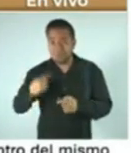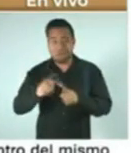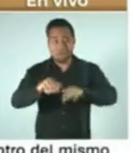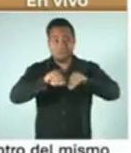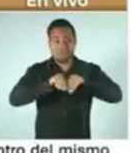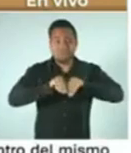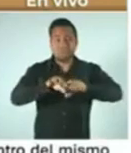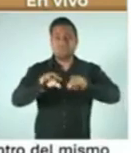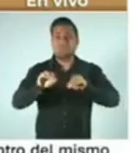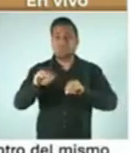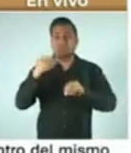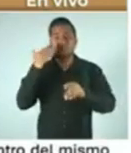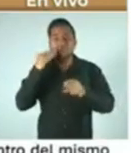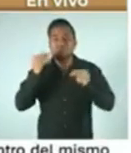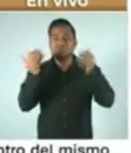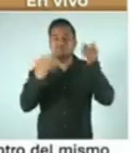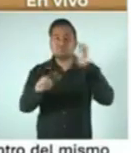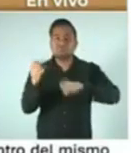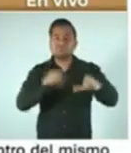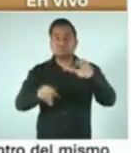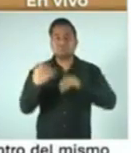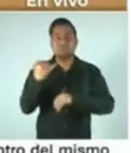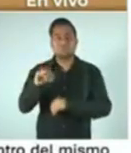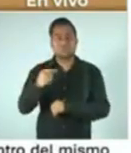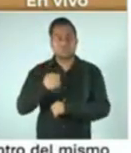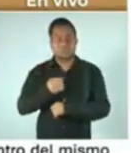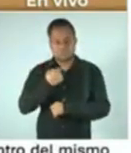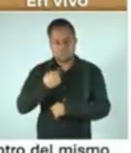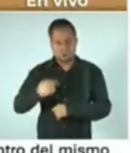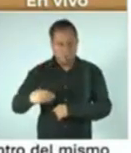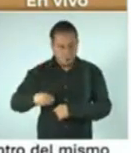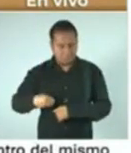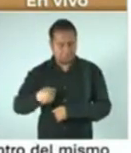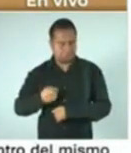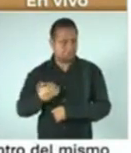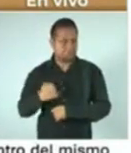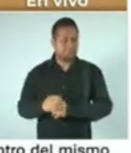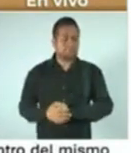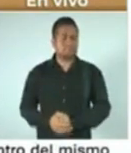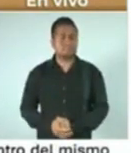difundió por sus redes sociales. Se refieren a